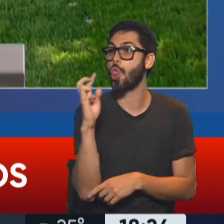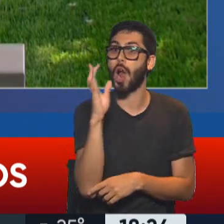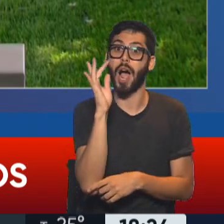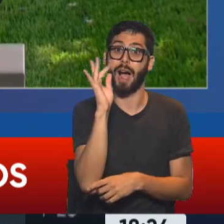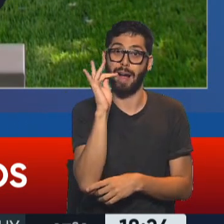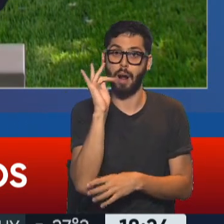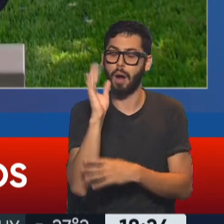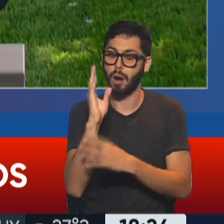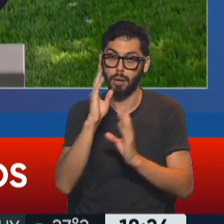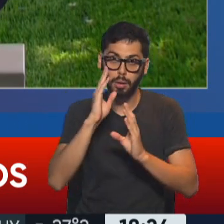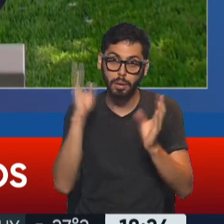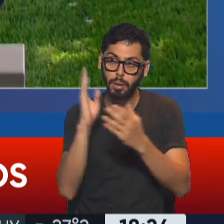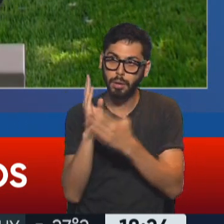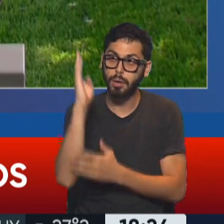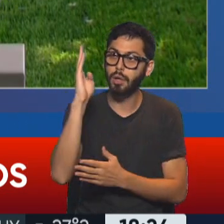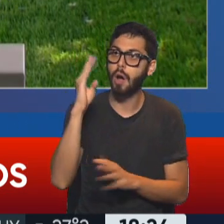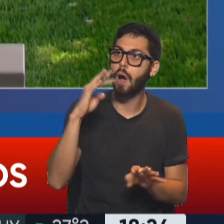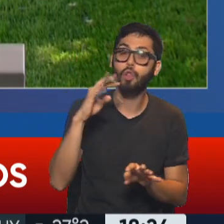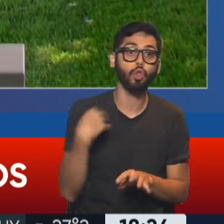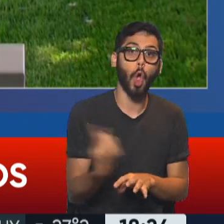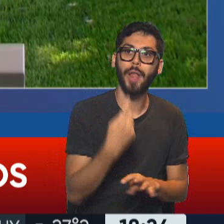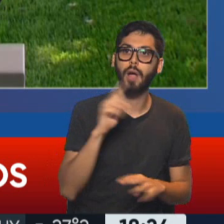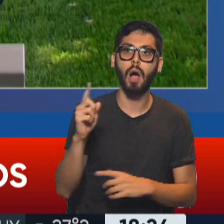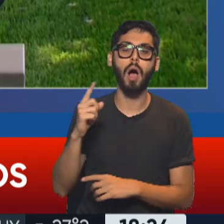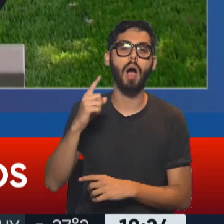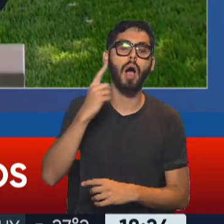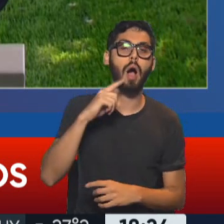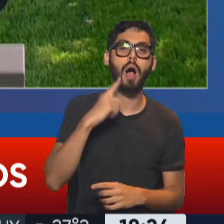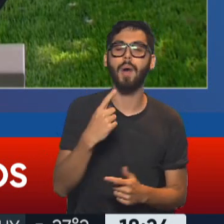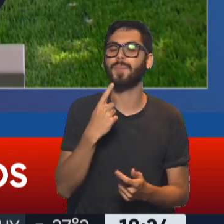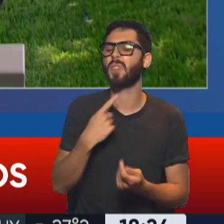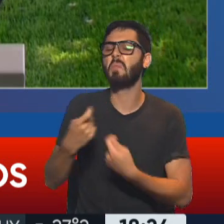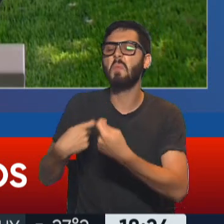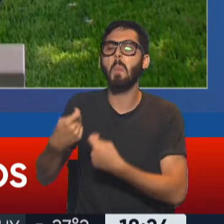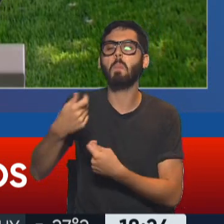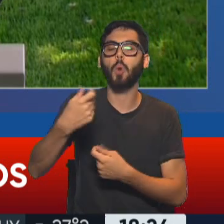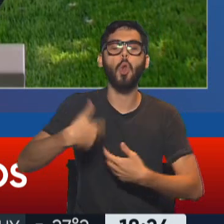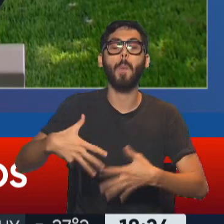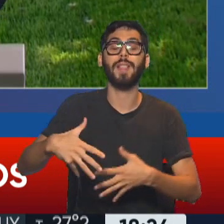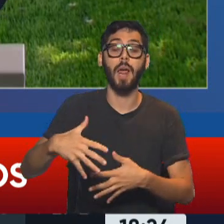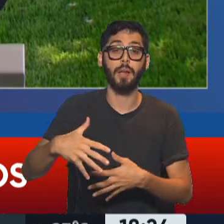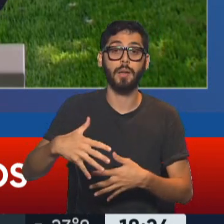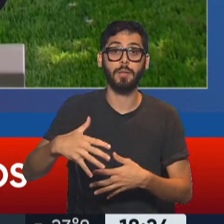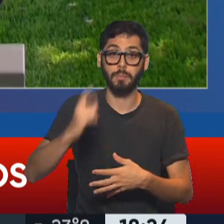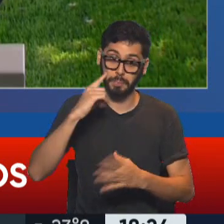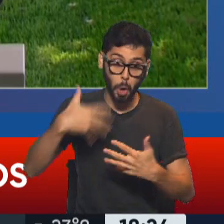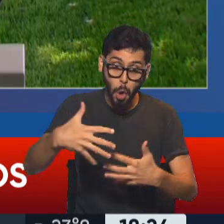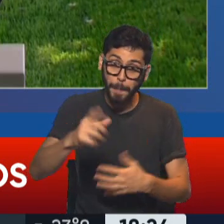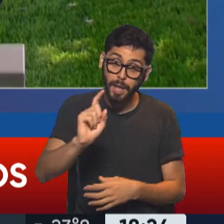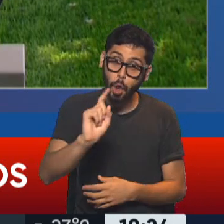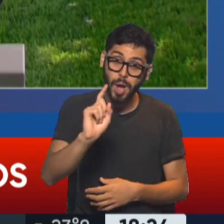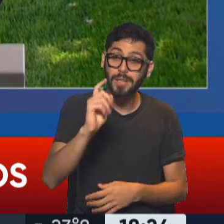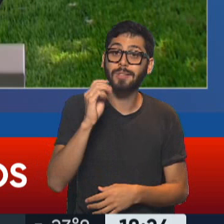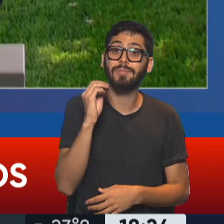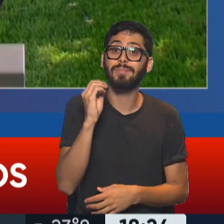saltos como pegó estos días? Todo el mundo sabe, bueno, es especulativo, son pocas operaciones, no pasa nada. No pasa nada, no. Cuidado, porque cuando